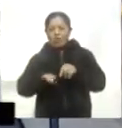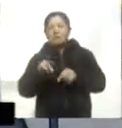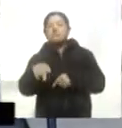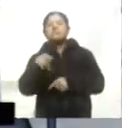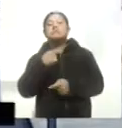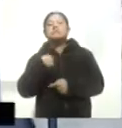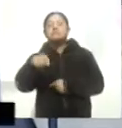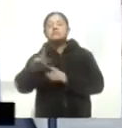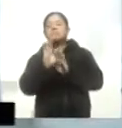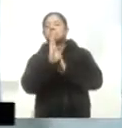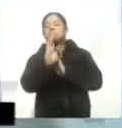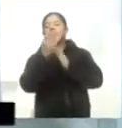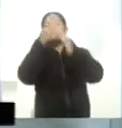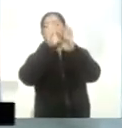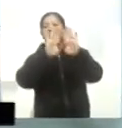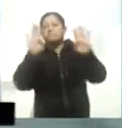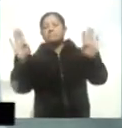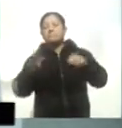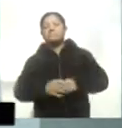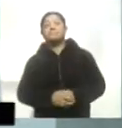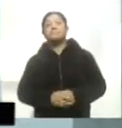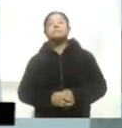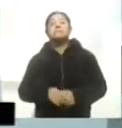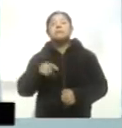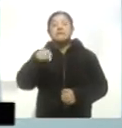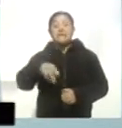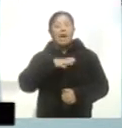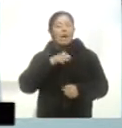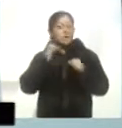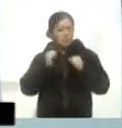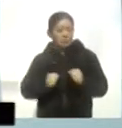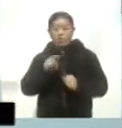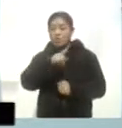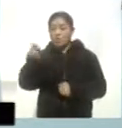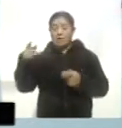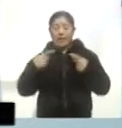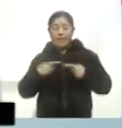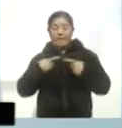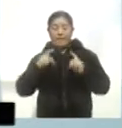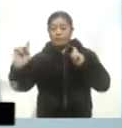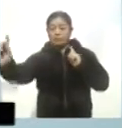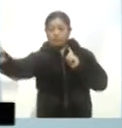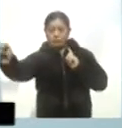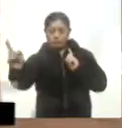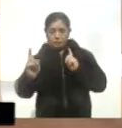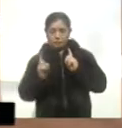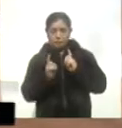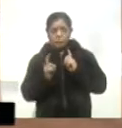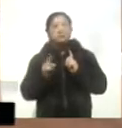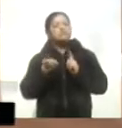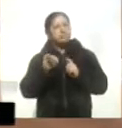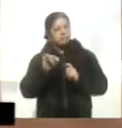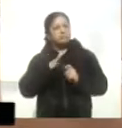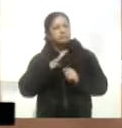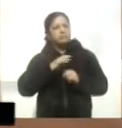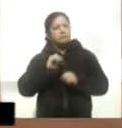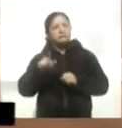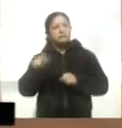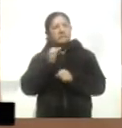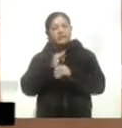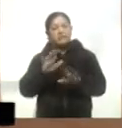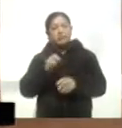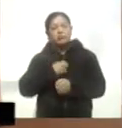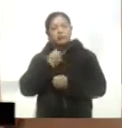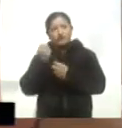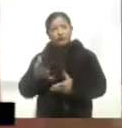y Protección de Datos Personales del Estado se encarga de garantizar que los sujetos obligados de la entidad transparenten la información pública.